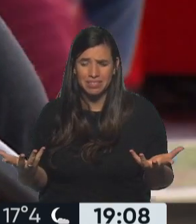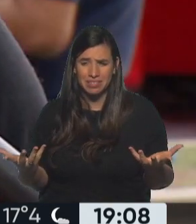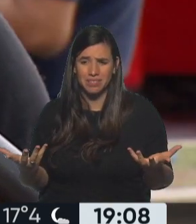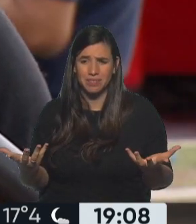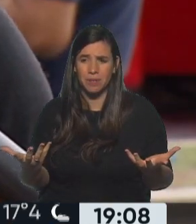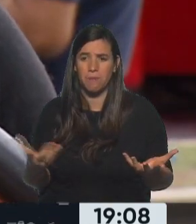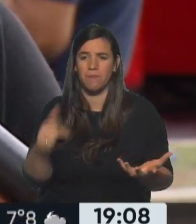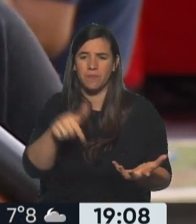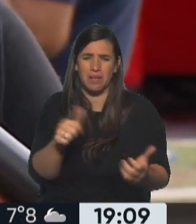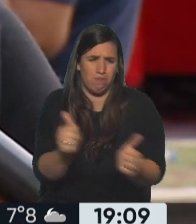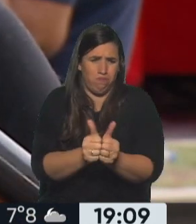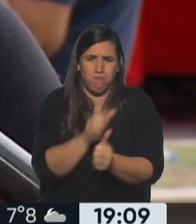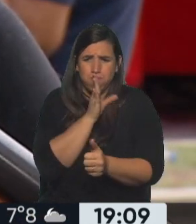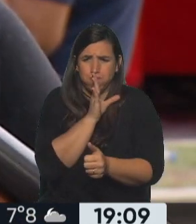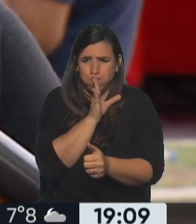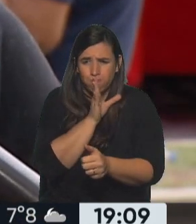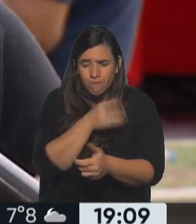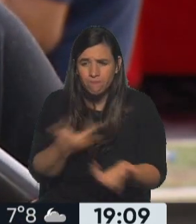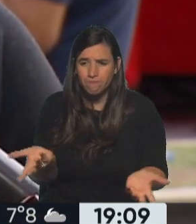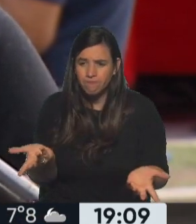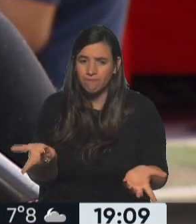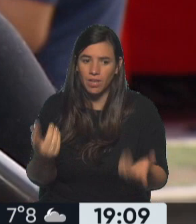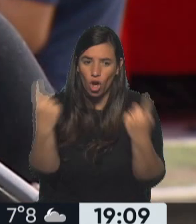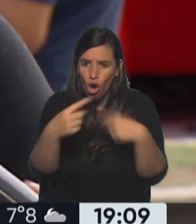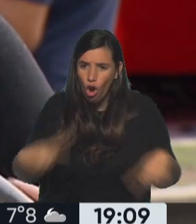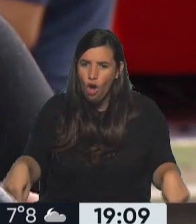absolutamente clandestinas, digamos, con conexiones que no garantizan la